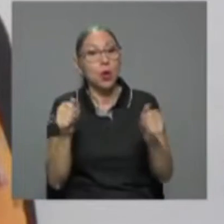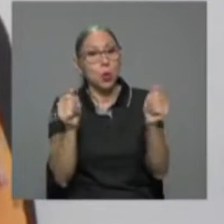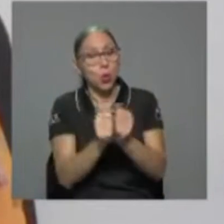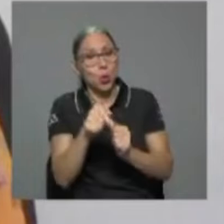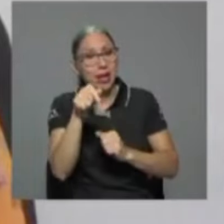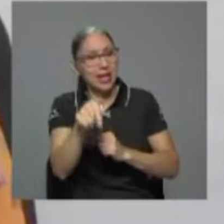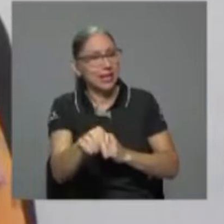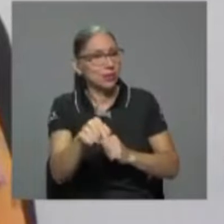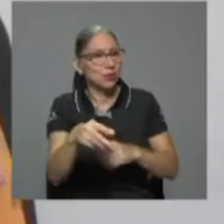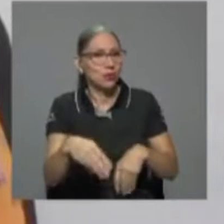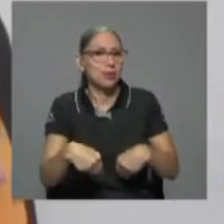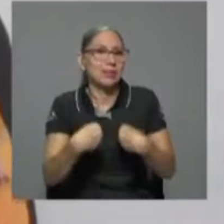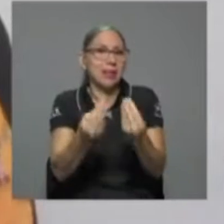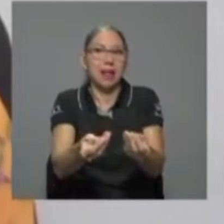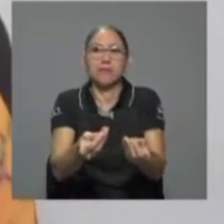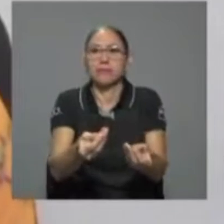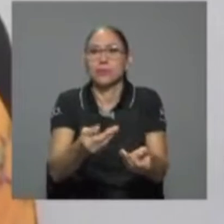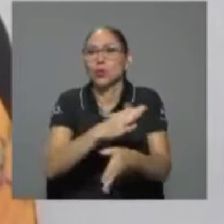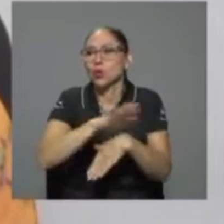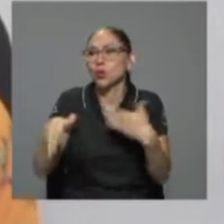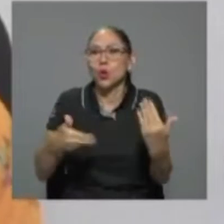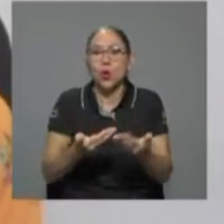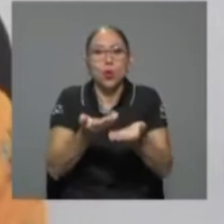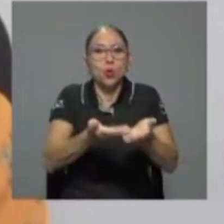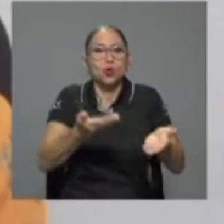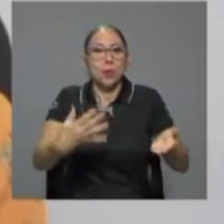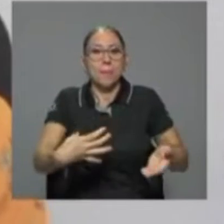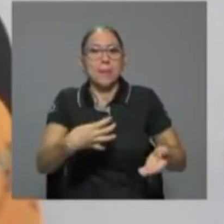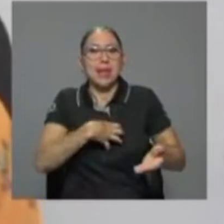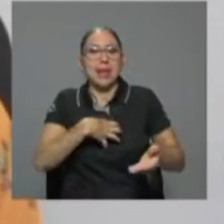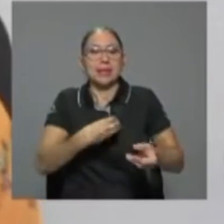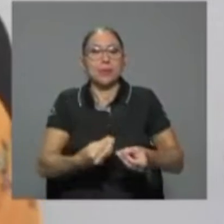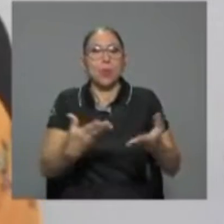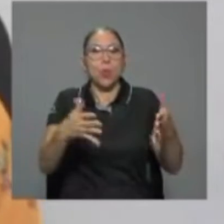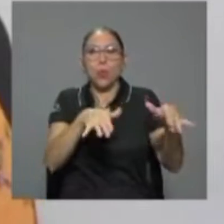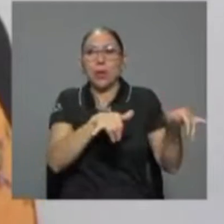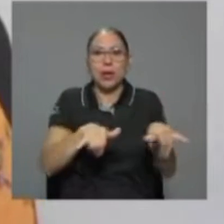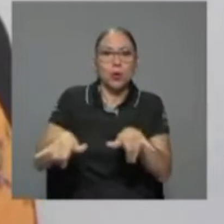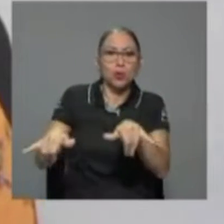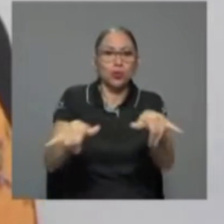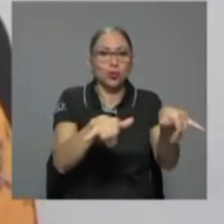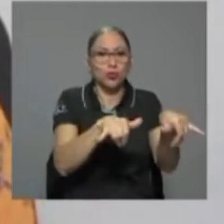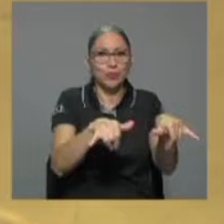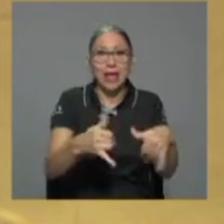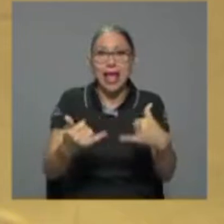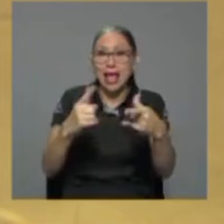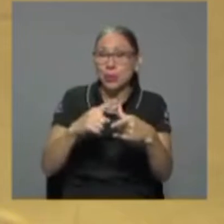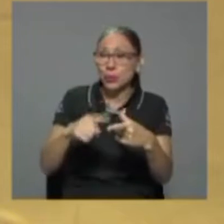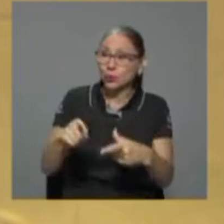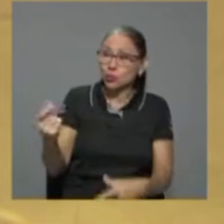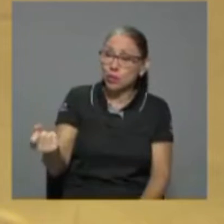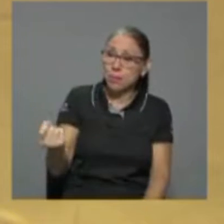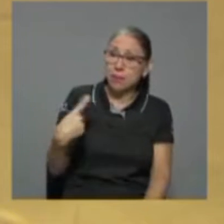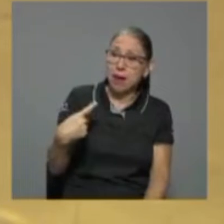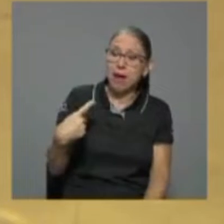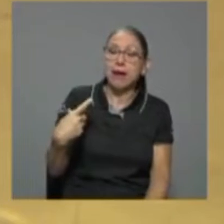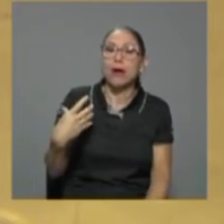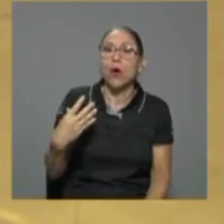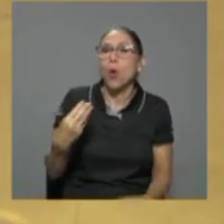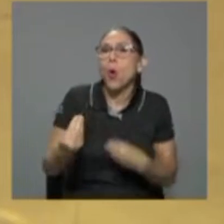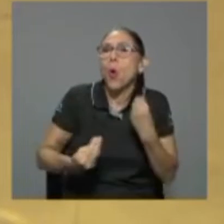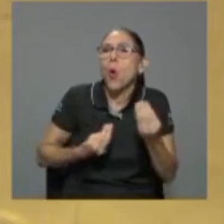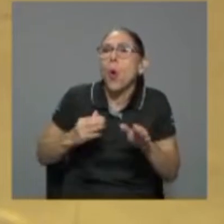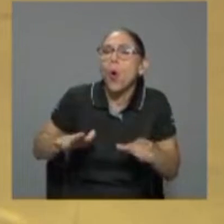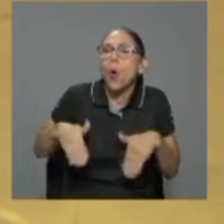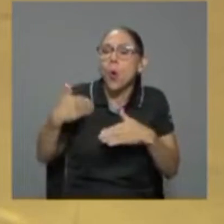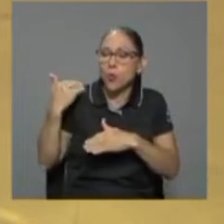brindan todos los bienes públicos. Entonces, ante la pregunta que usted nos hacía, ¿verdad?, de cómo ha evolucionado